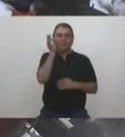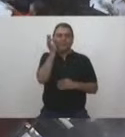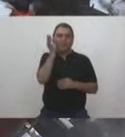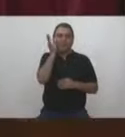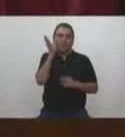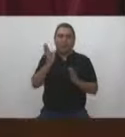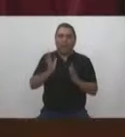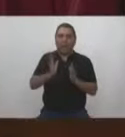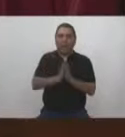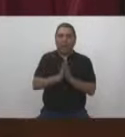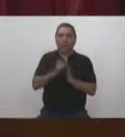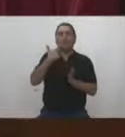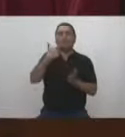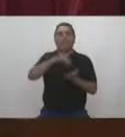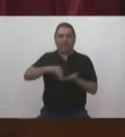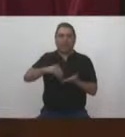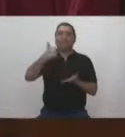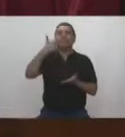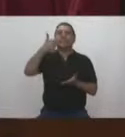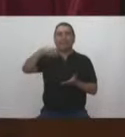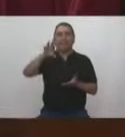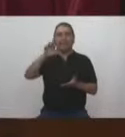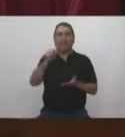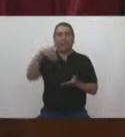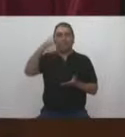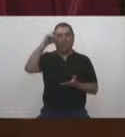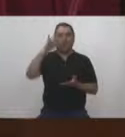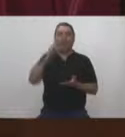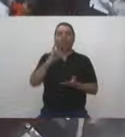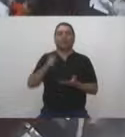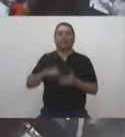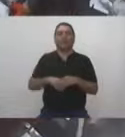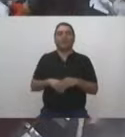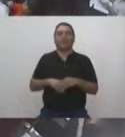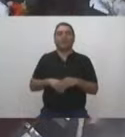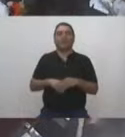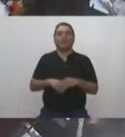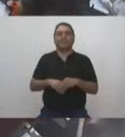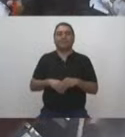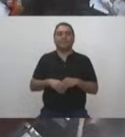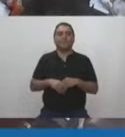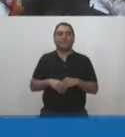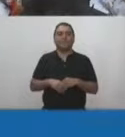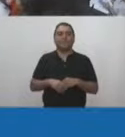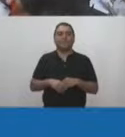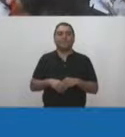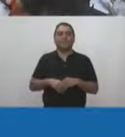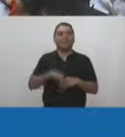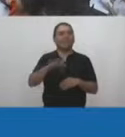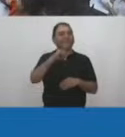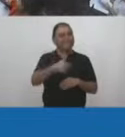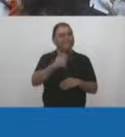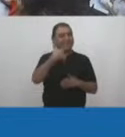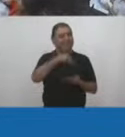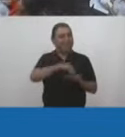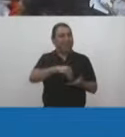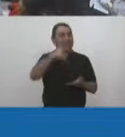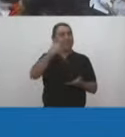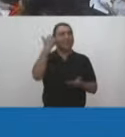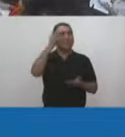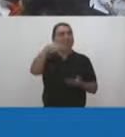muchas veces cuando el salario promedio en la Argentina está muy lejos de lo que cobran los